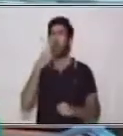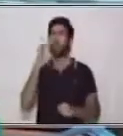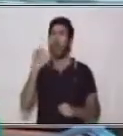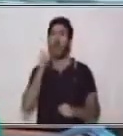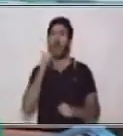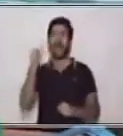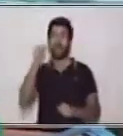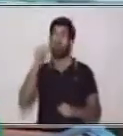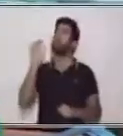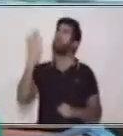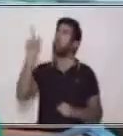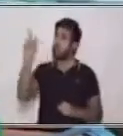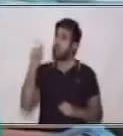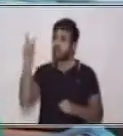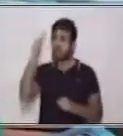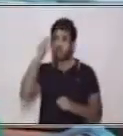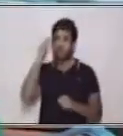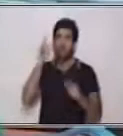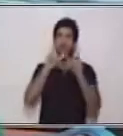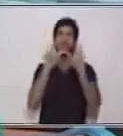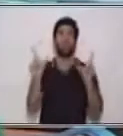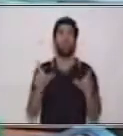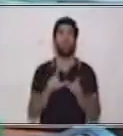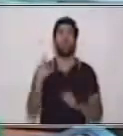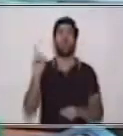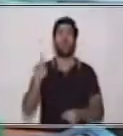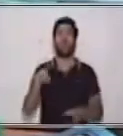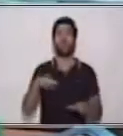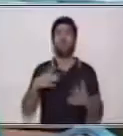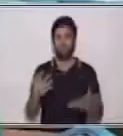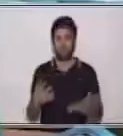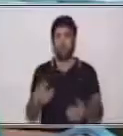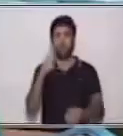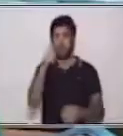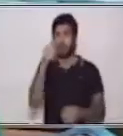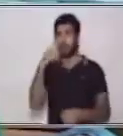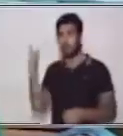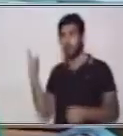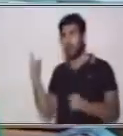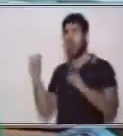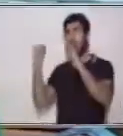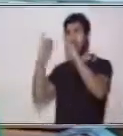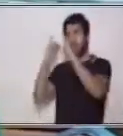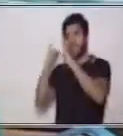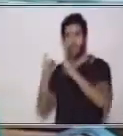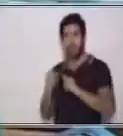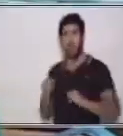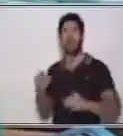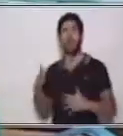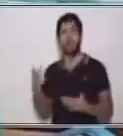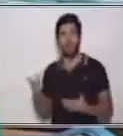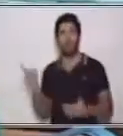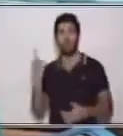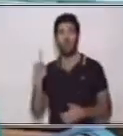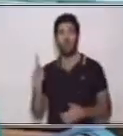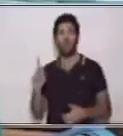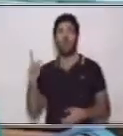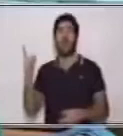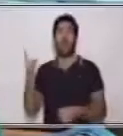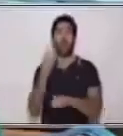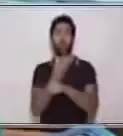historia. ¿Ves bien esta imagen? Es el Parque Central de